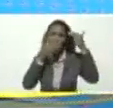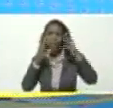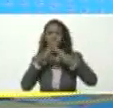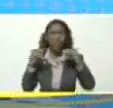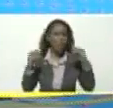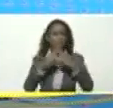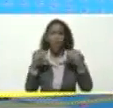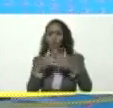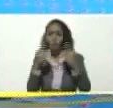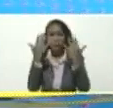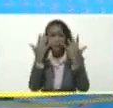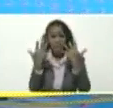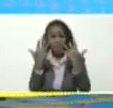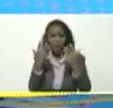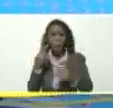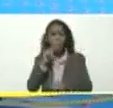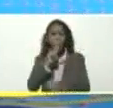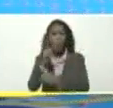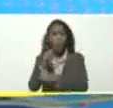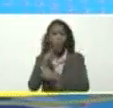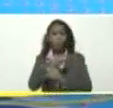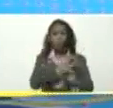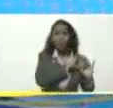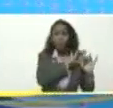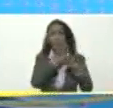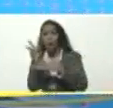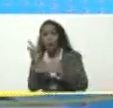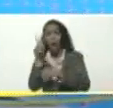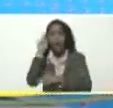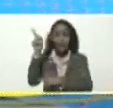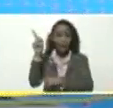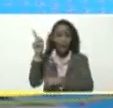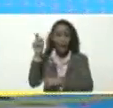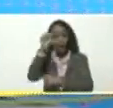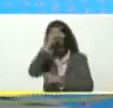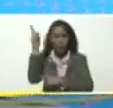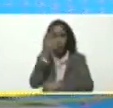Todos los dedos, todas las indicaciones señalan a Leopoldo López en Madrid, todo,